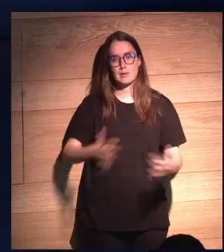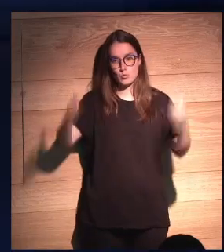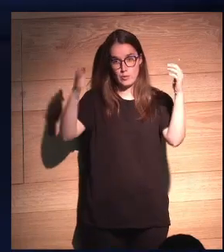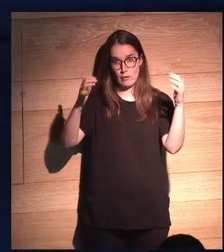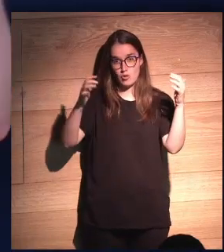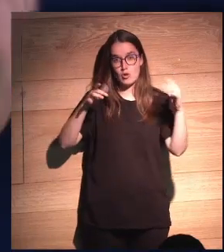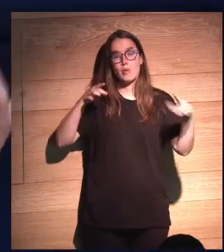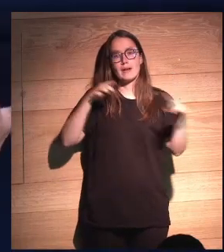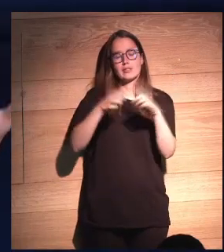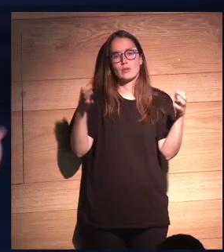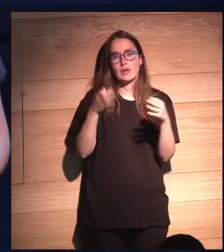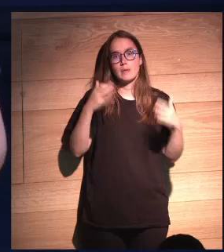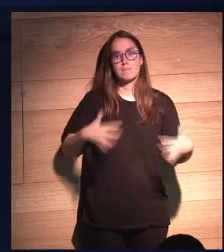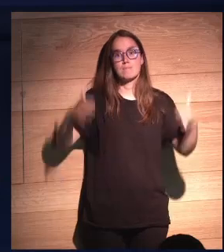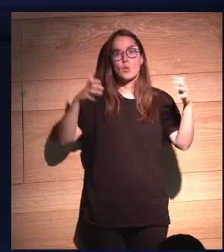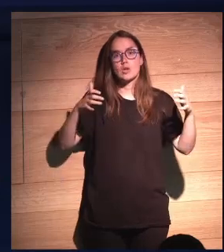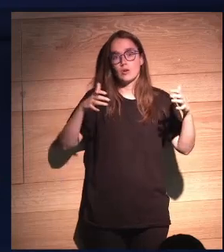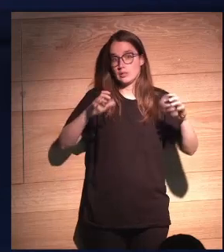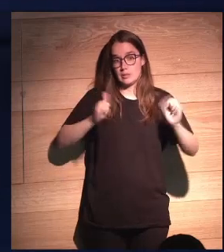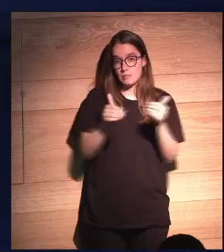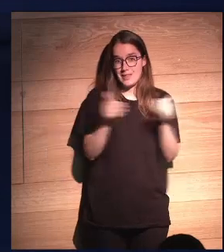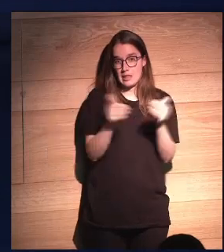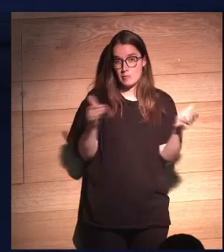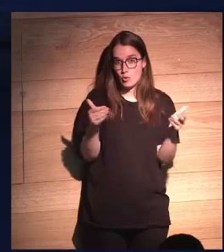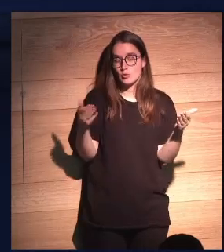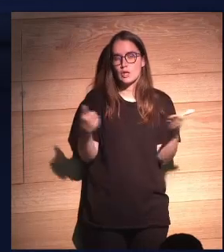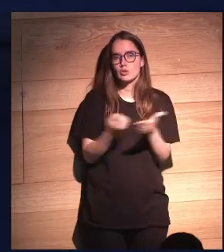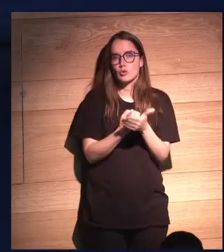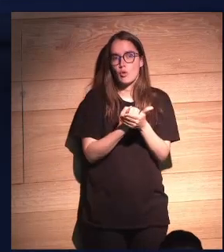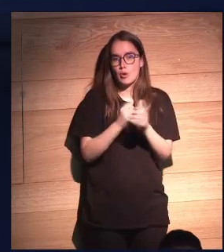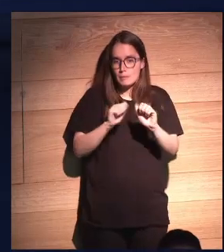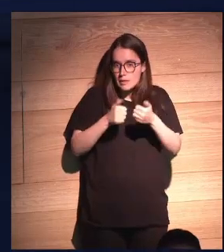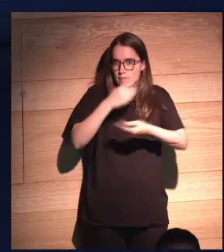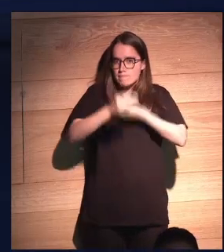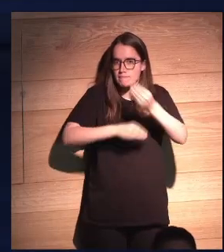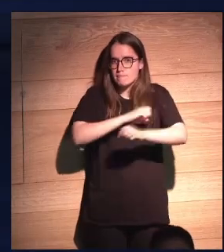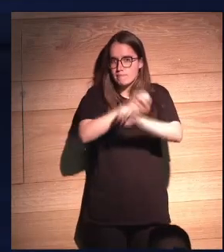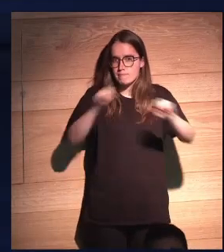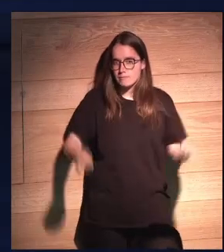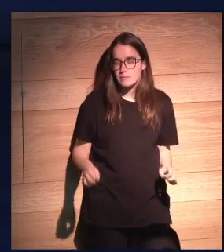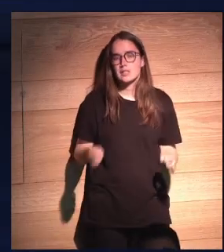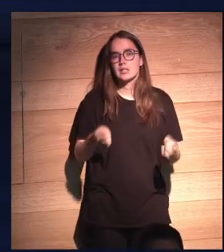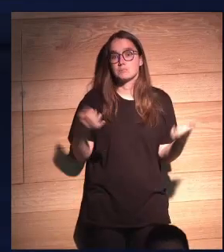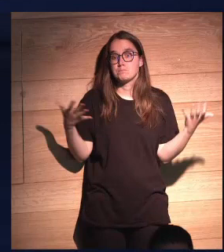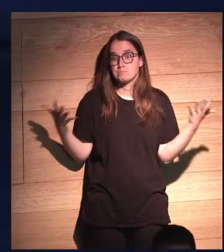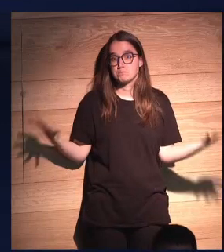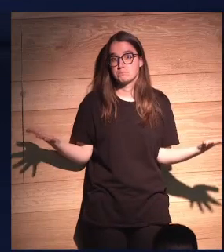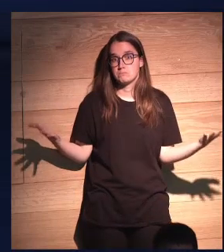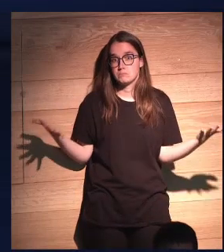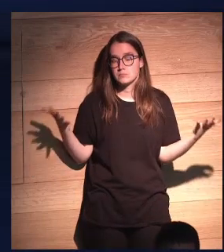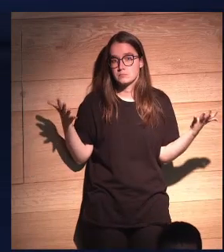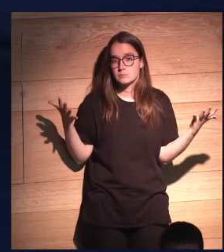escucha. Y para eso lo tienen que escuchar desde los primeros estadios, que es donde todo va a fraguarse. Y dicho todo